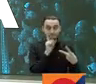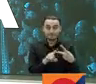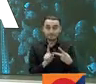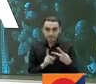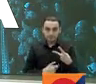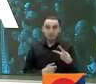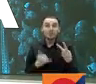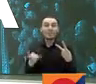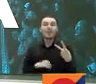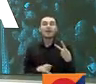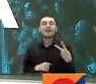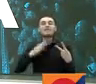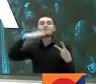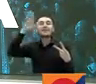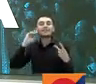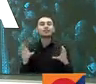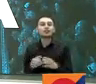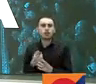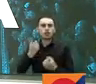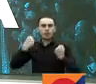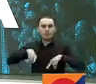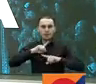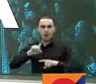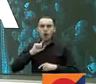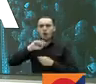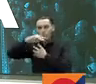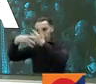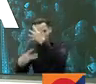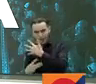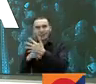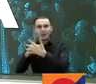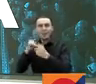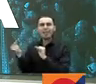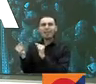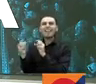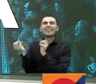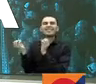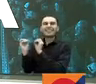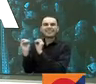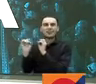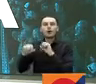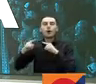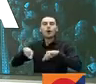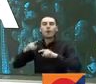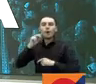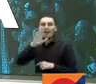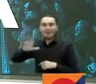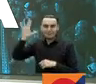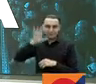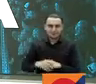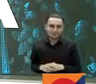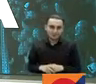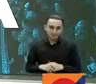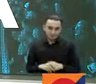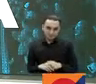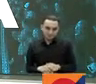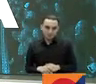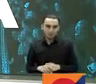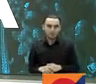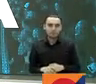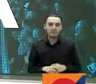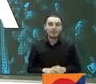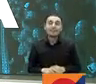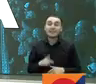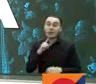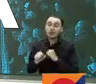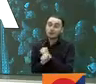Deportivo Independiente Medellín dijo presente en el grupo de los ocho tras el empate 0-0 frente a Atlético Nacional de Lina, que estuvo haciéndole mucha